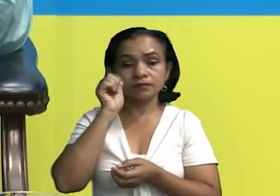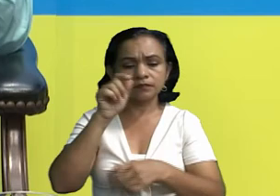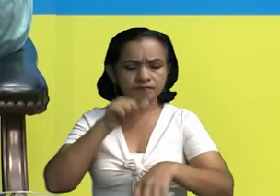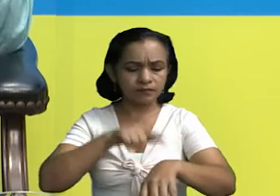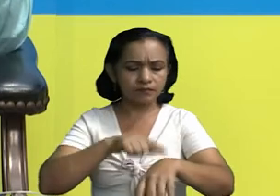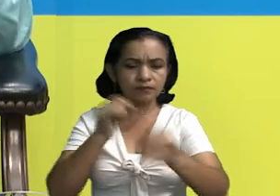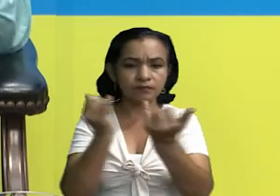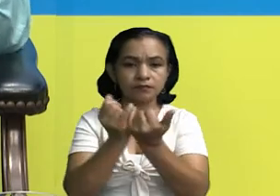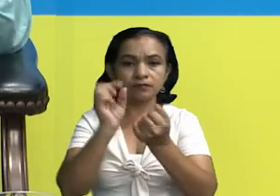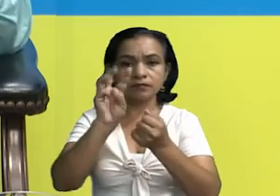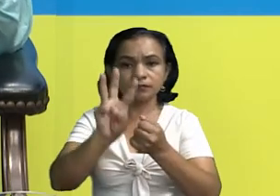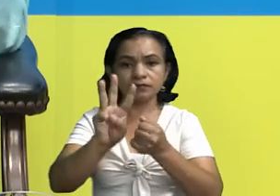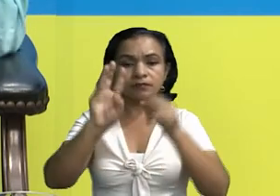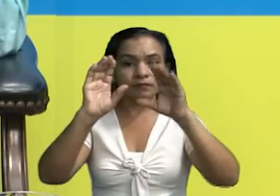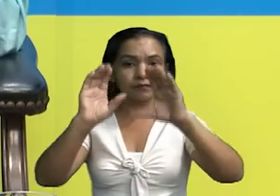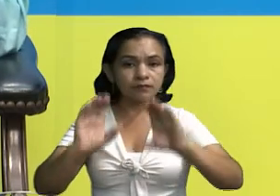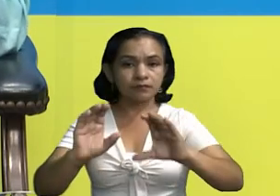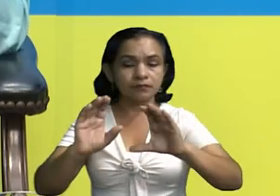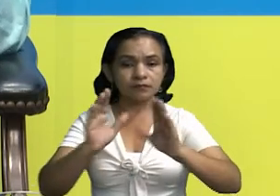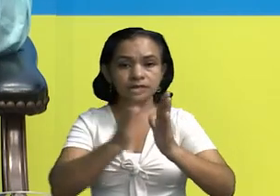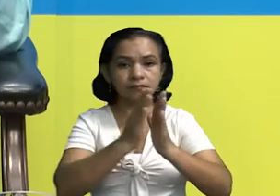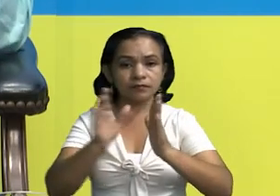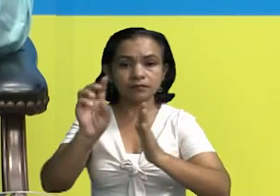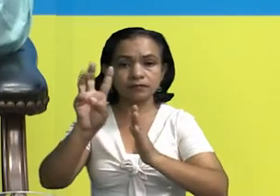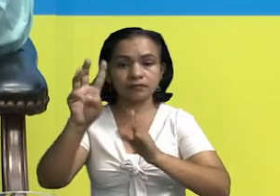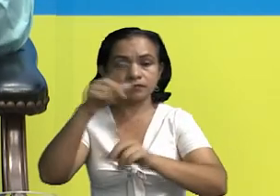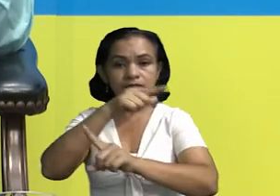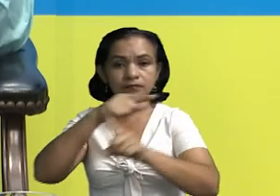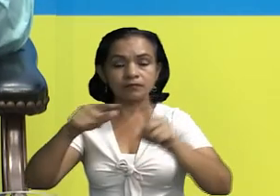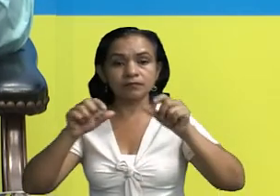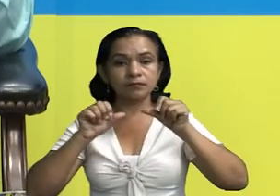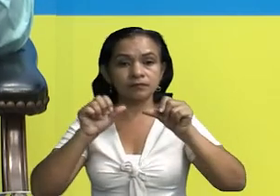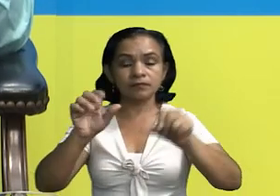hora, 3 de la tarde a 3 y media, para seguir